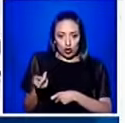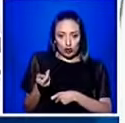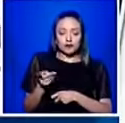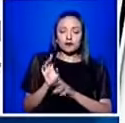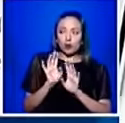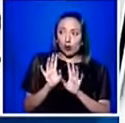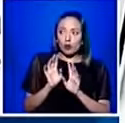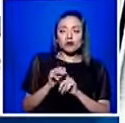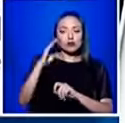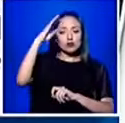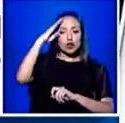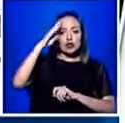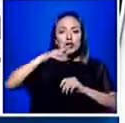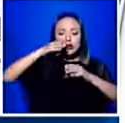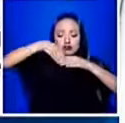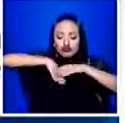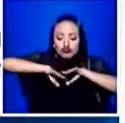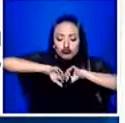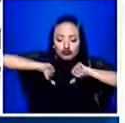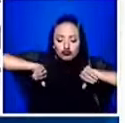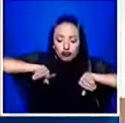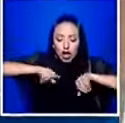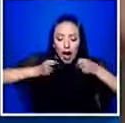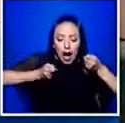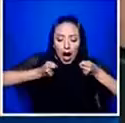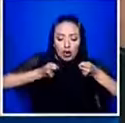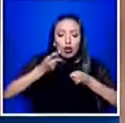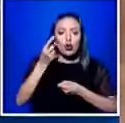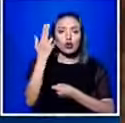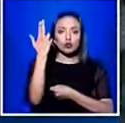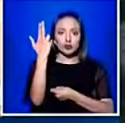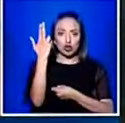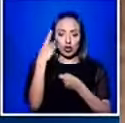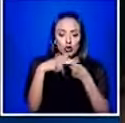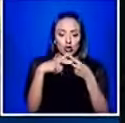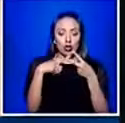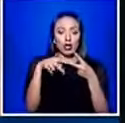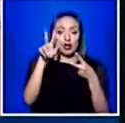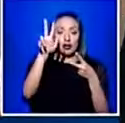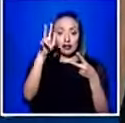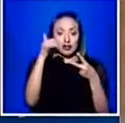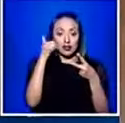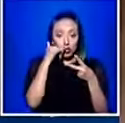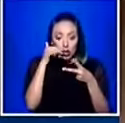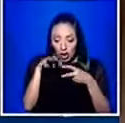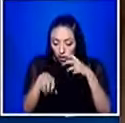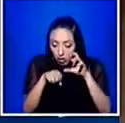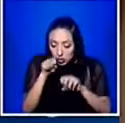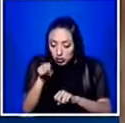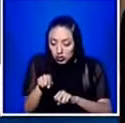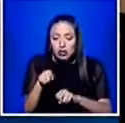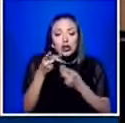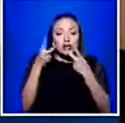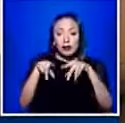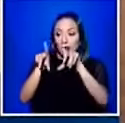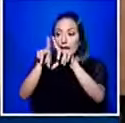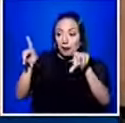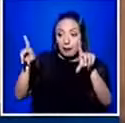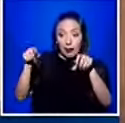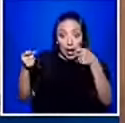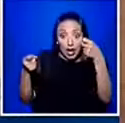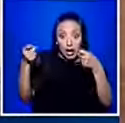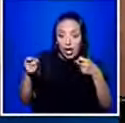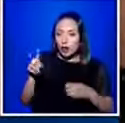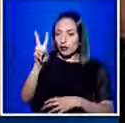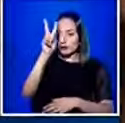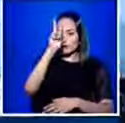Los agentes registraron el vehículo y encontraron un arma de fuego y 3 teléfonos celulares. Además, las placas